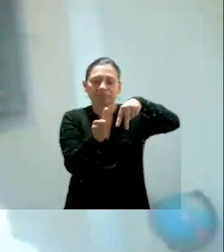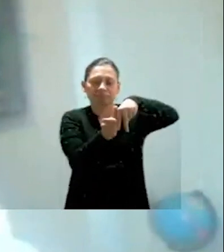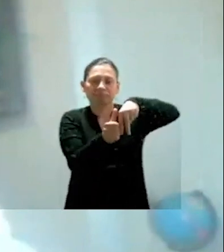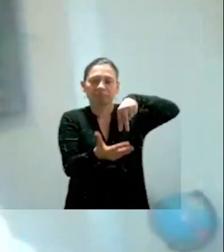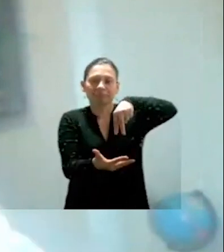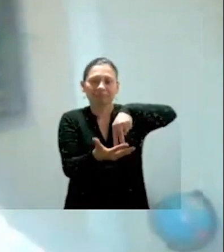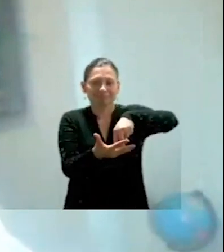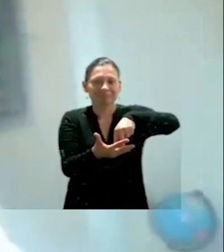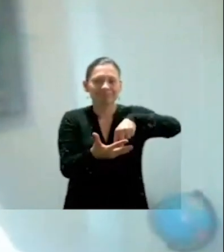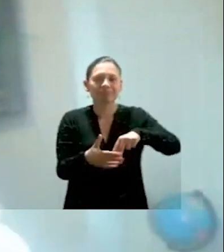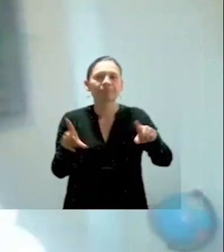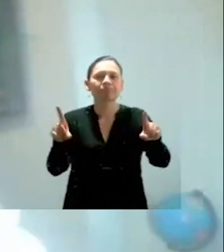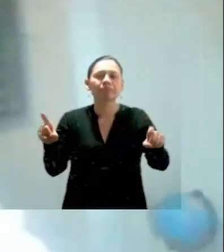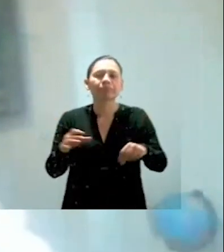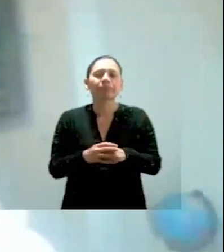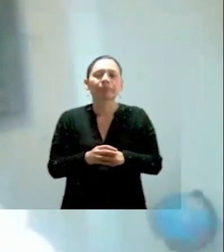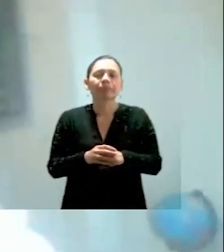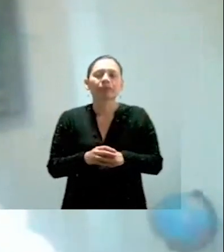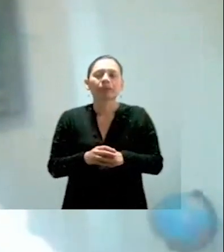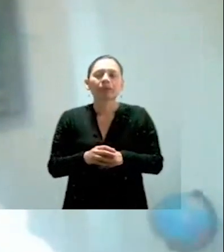la creación de escenarios